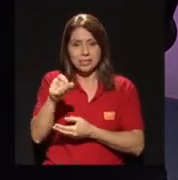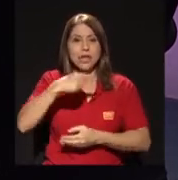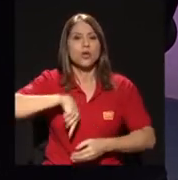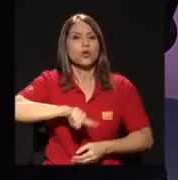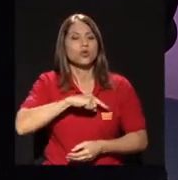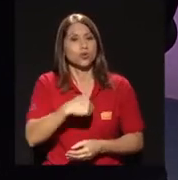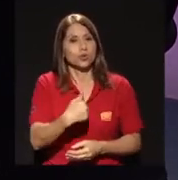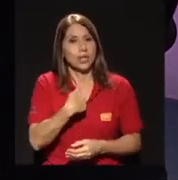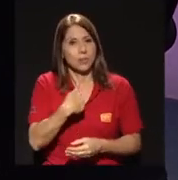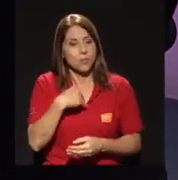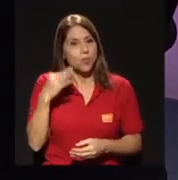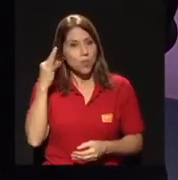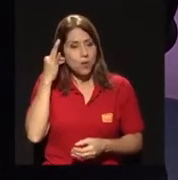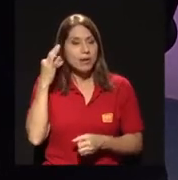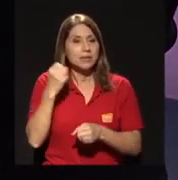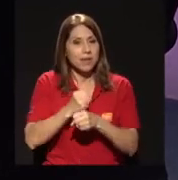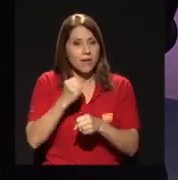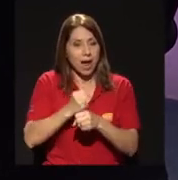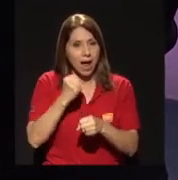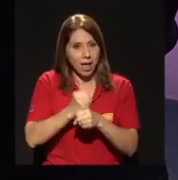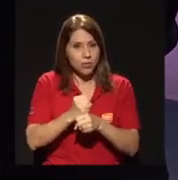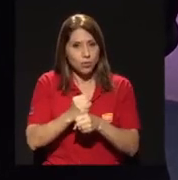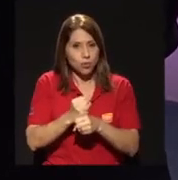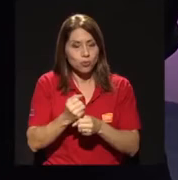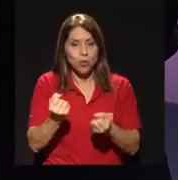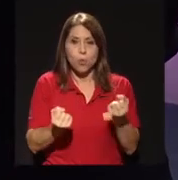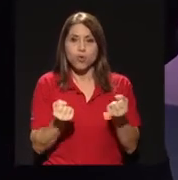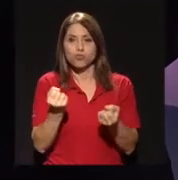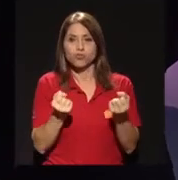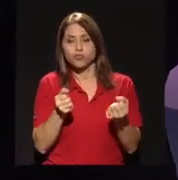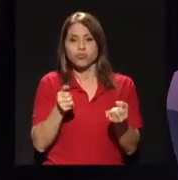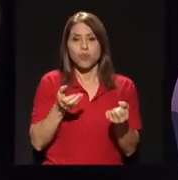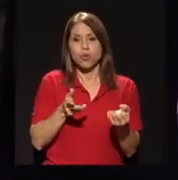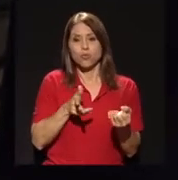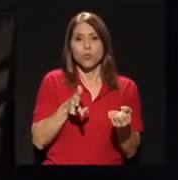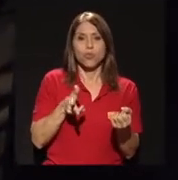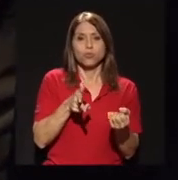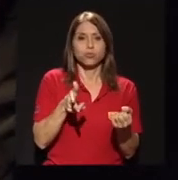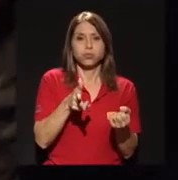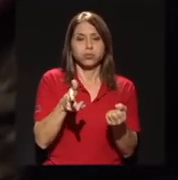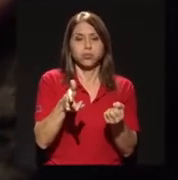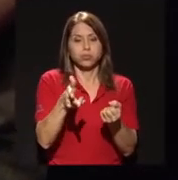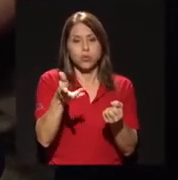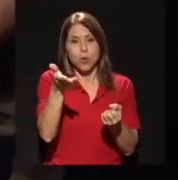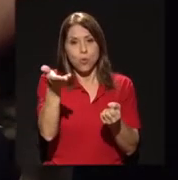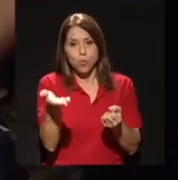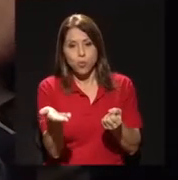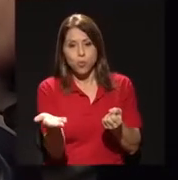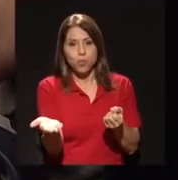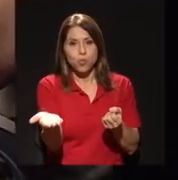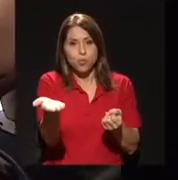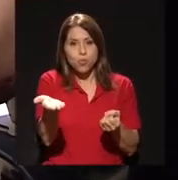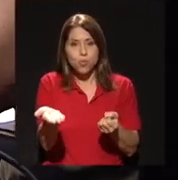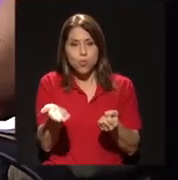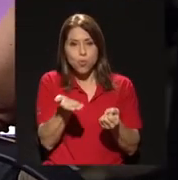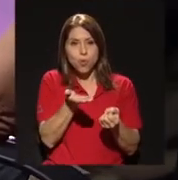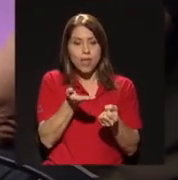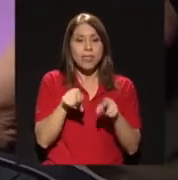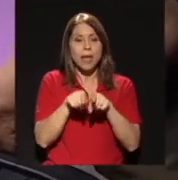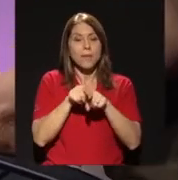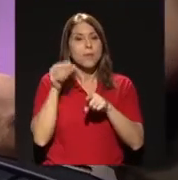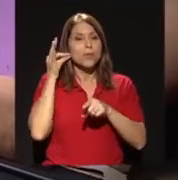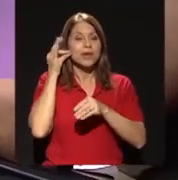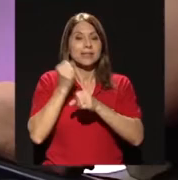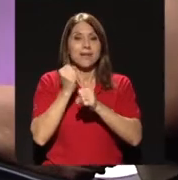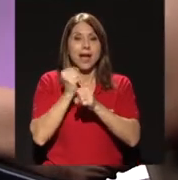en operadoras de montacargas, tenemos mujeres trabajando en stacker. Y a futuro, si